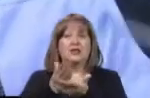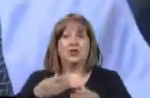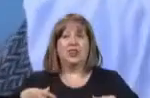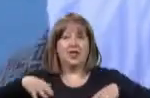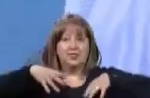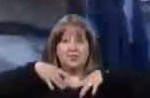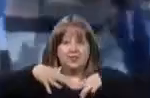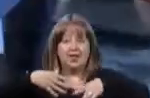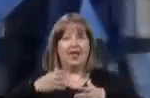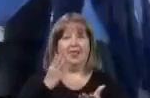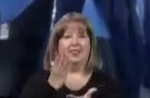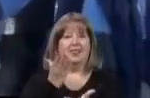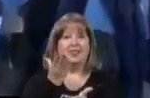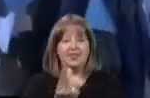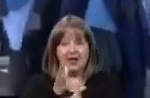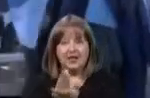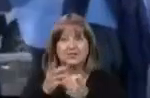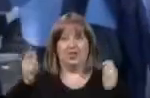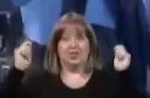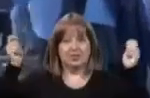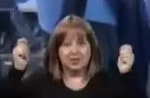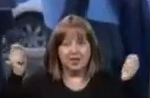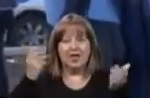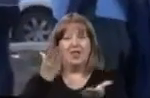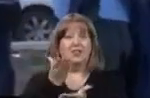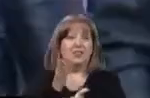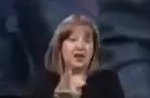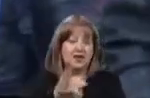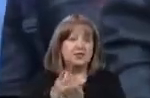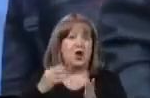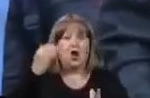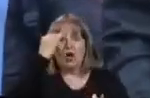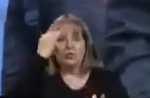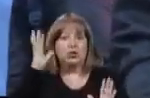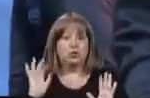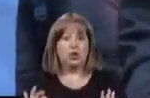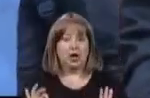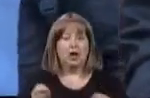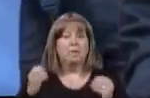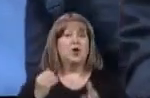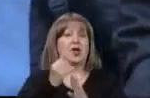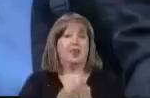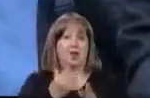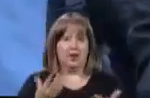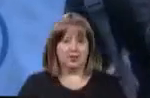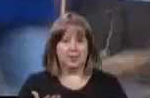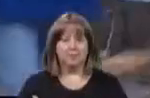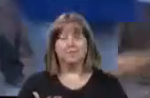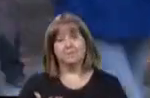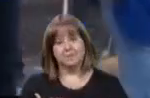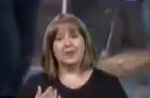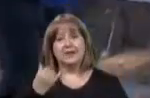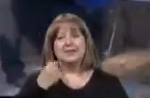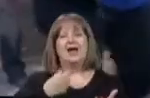a declarar una huelga, que es una medida de acción directa constitucional. Bueno, habrá que ver qué se define allí, ¿no? Porque han llegado hasta la OIT, lo habían prometido, lo